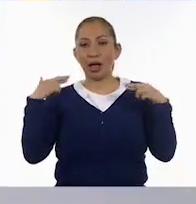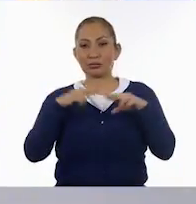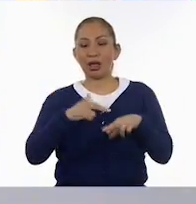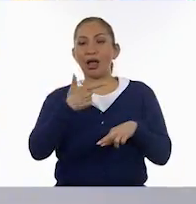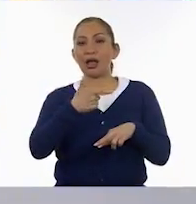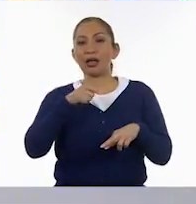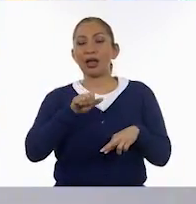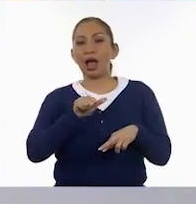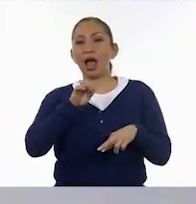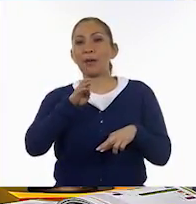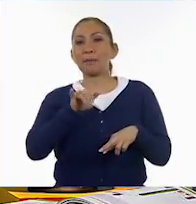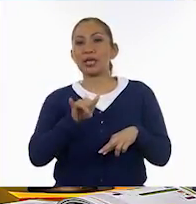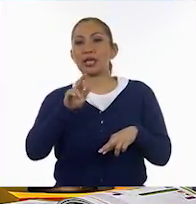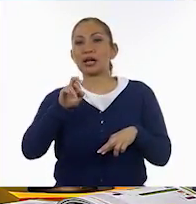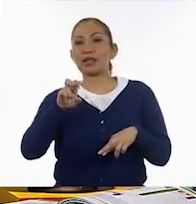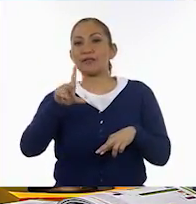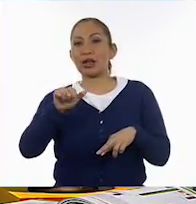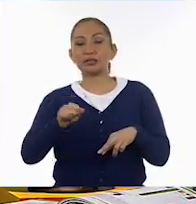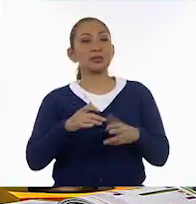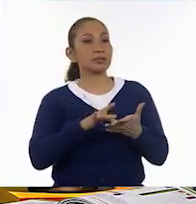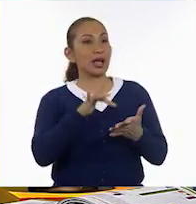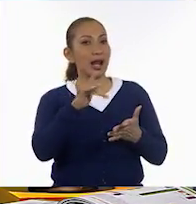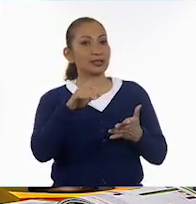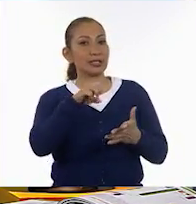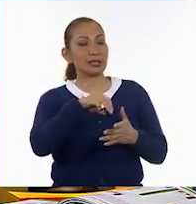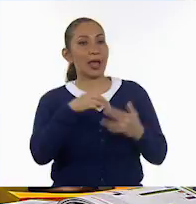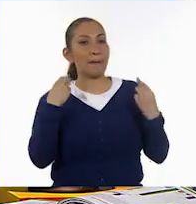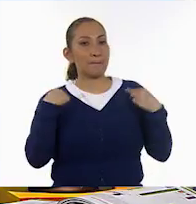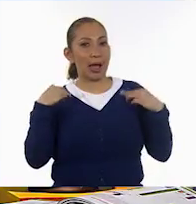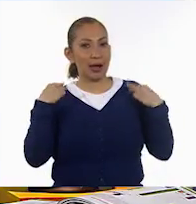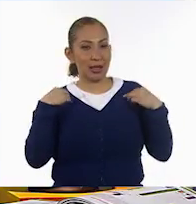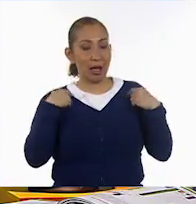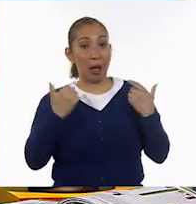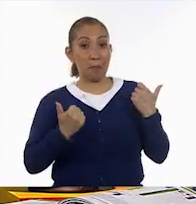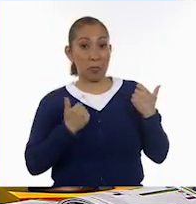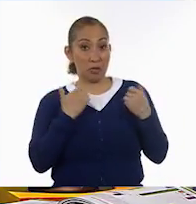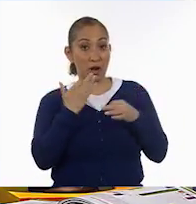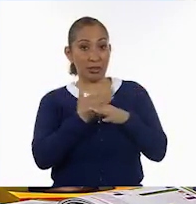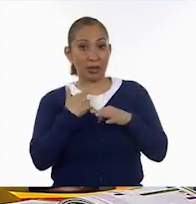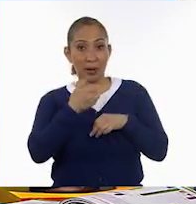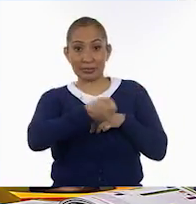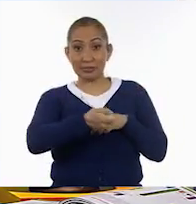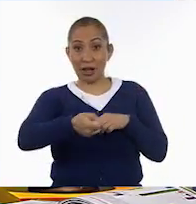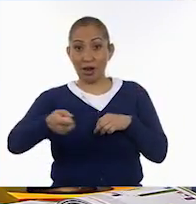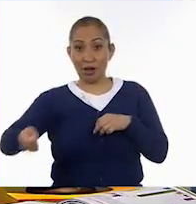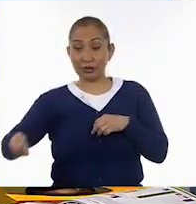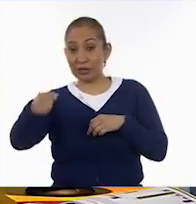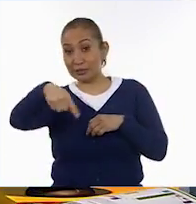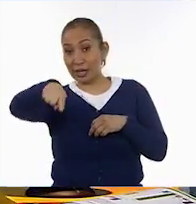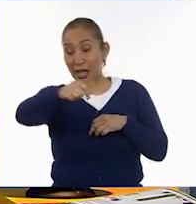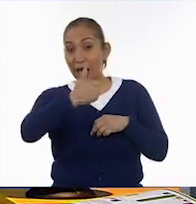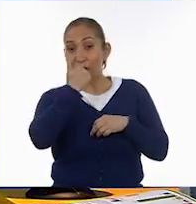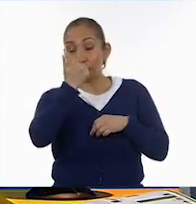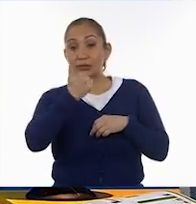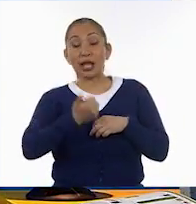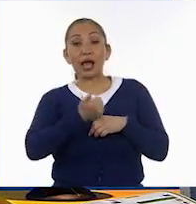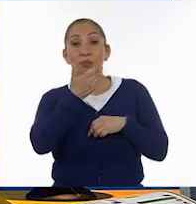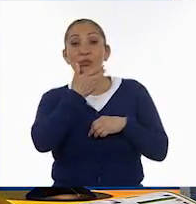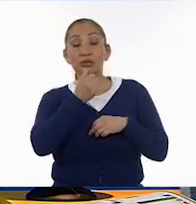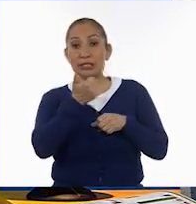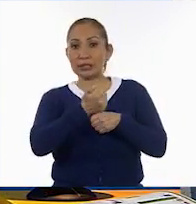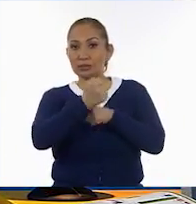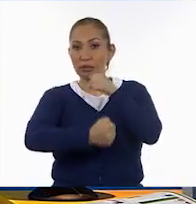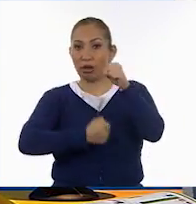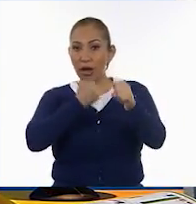maestra Gaby Rivas. Bienvenida. Muchas gracias, María. Y pues aprovecho también para enviar un saludo a las alumnas y alumnos de sexto